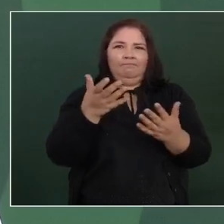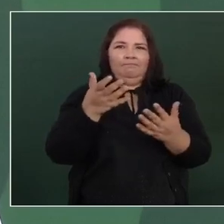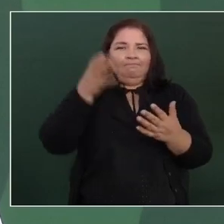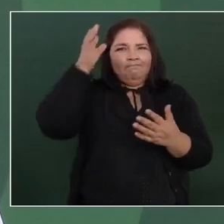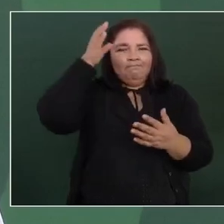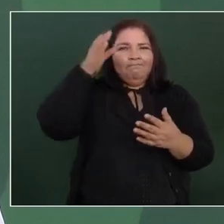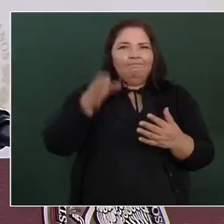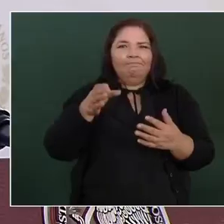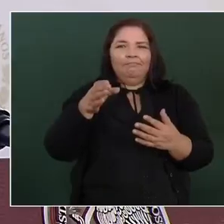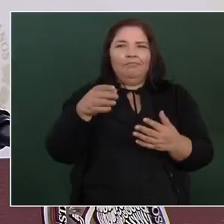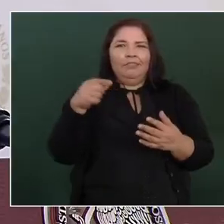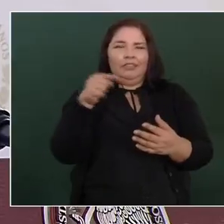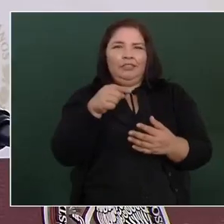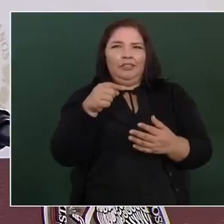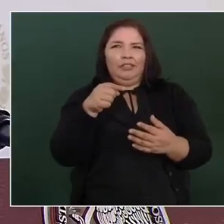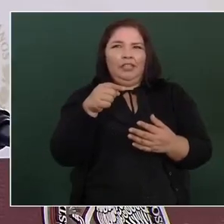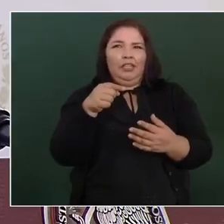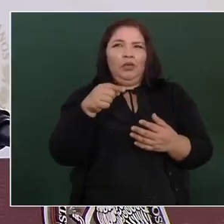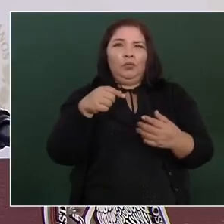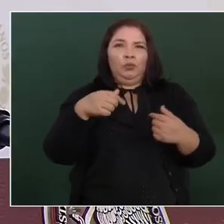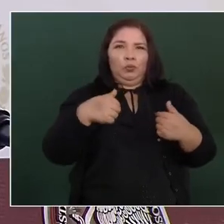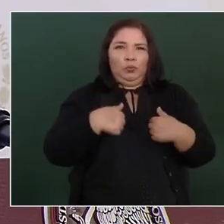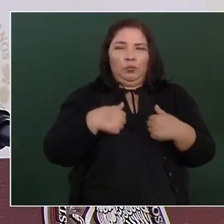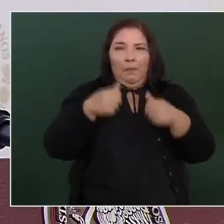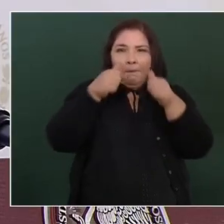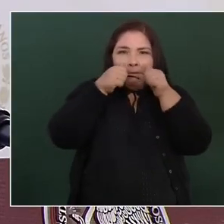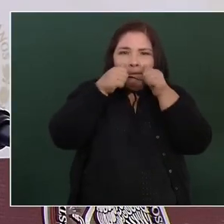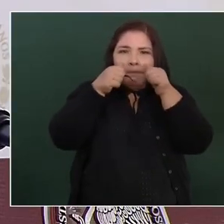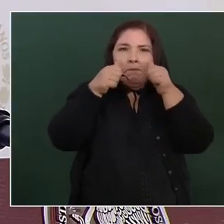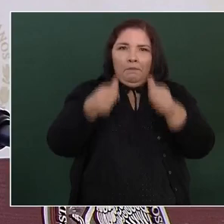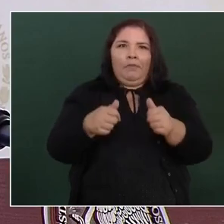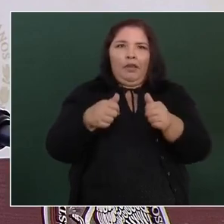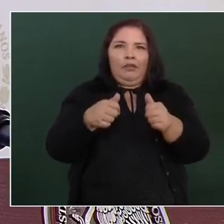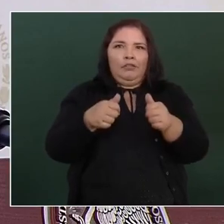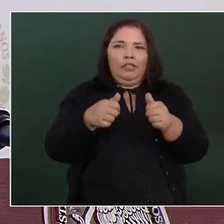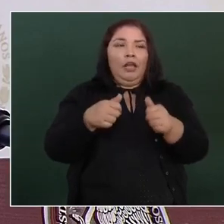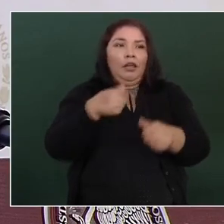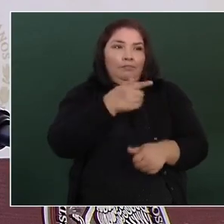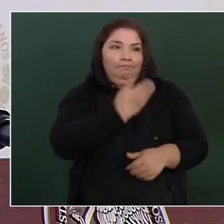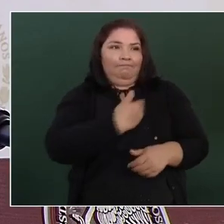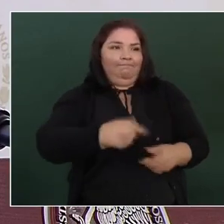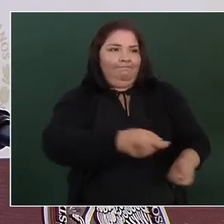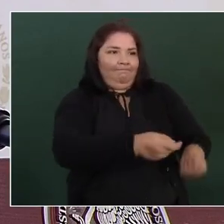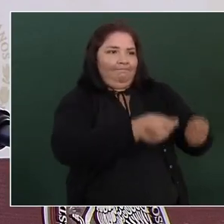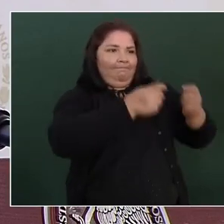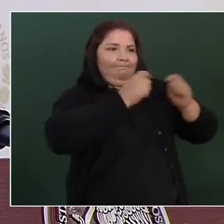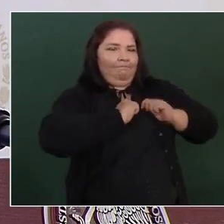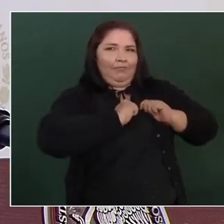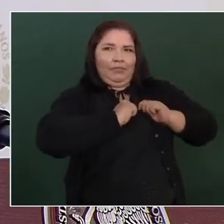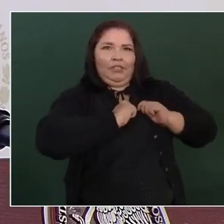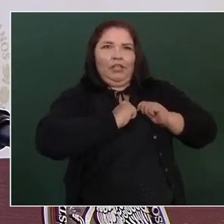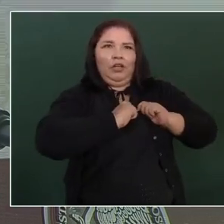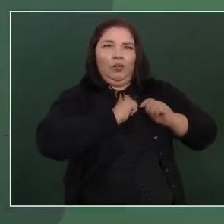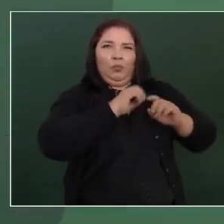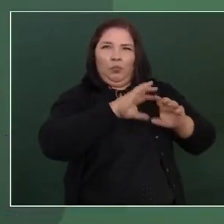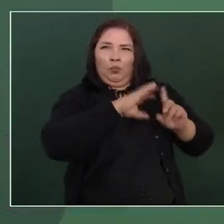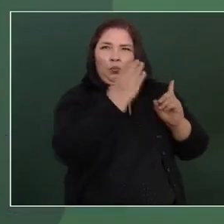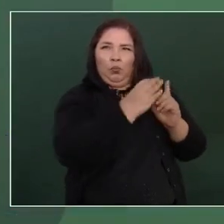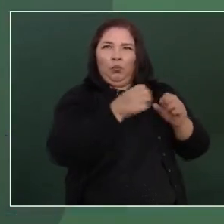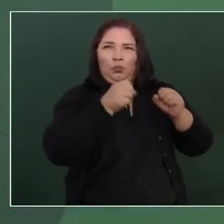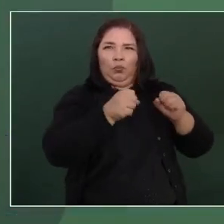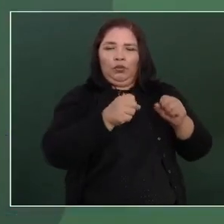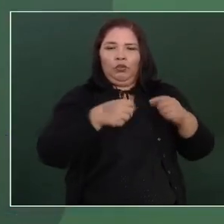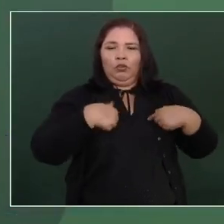saben, hemos estado atentos por instrucciones del señor presidente y del Gabinete de Seguridad respecto